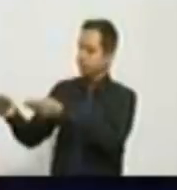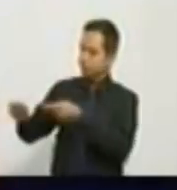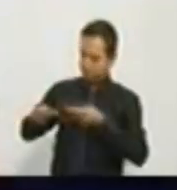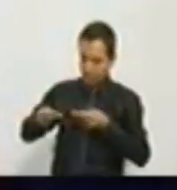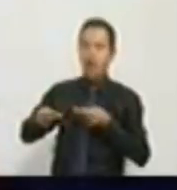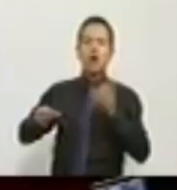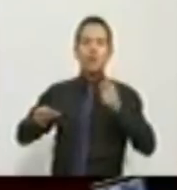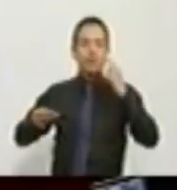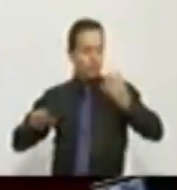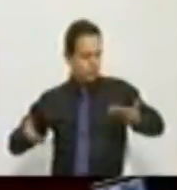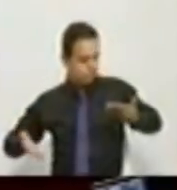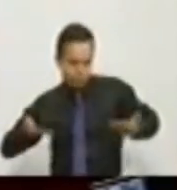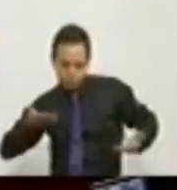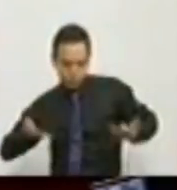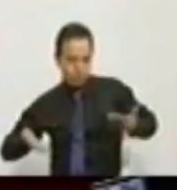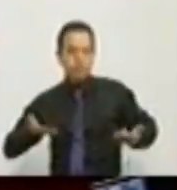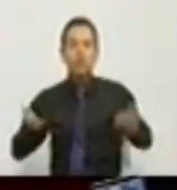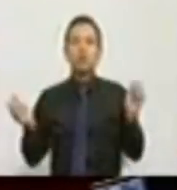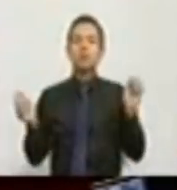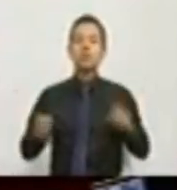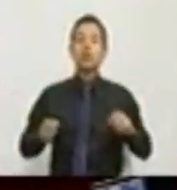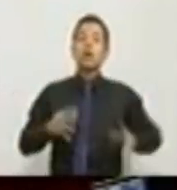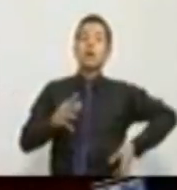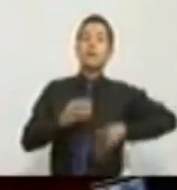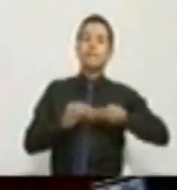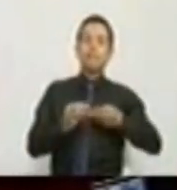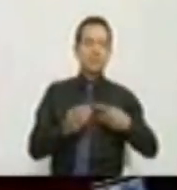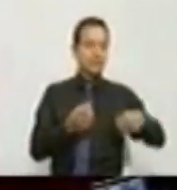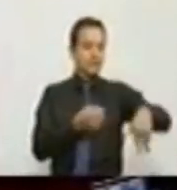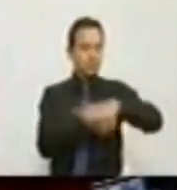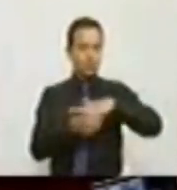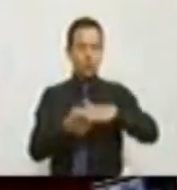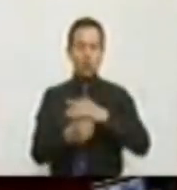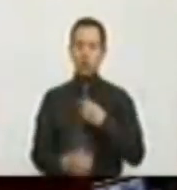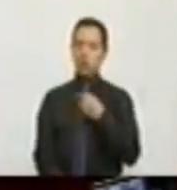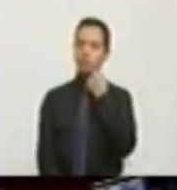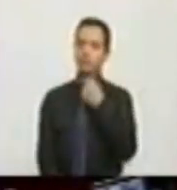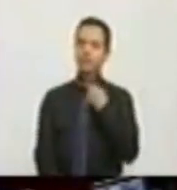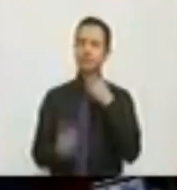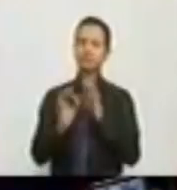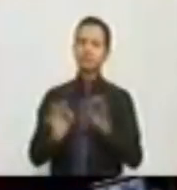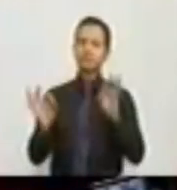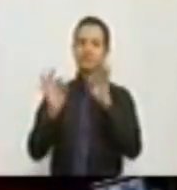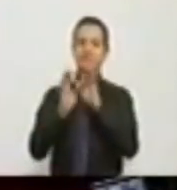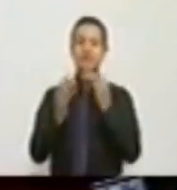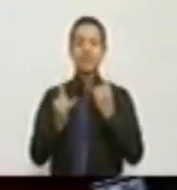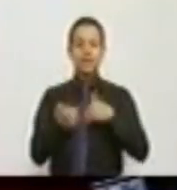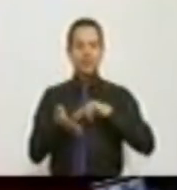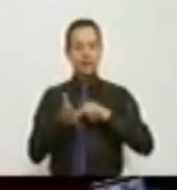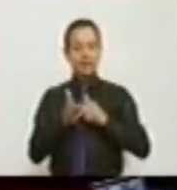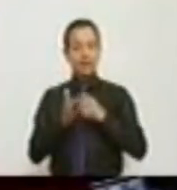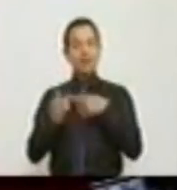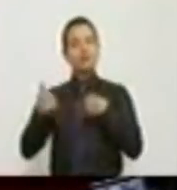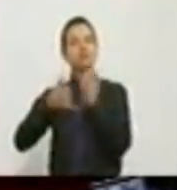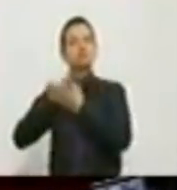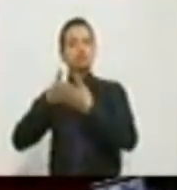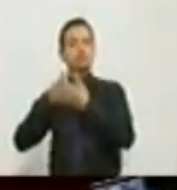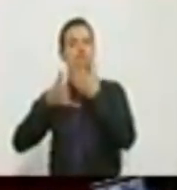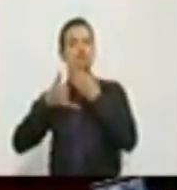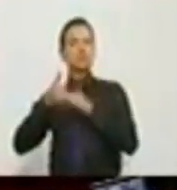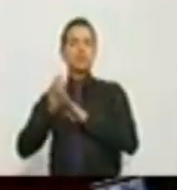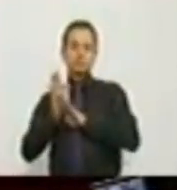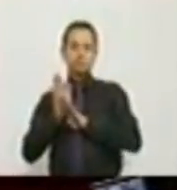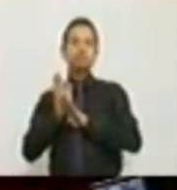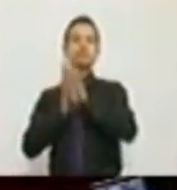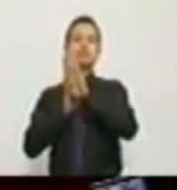hacer comparaciones. Y es una situación diferente. El país avanzó aunque sigue habiendo fallas y